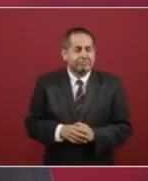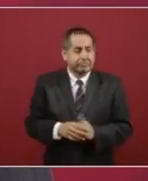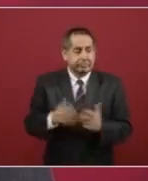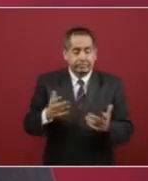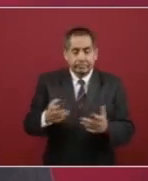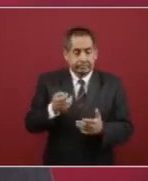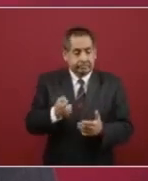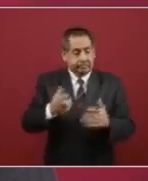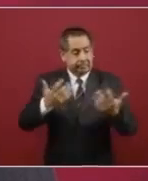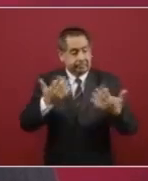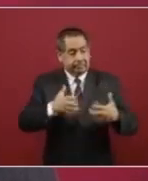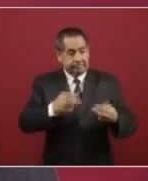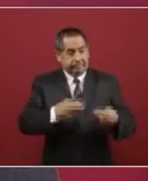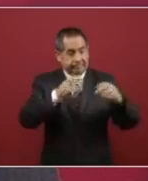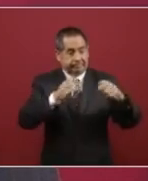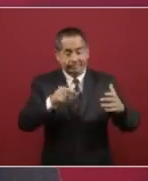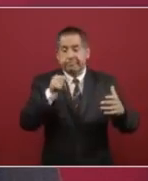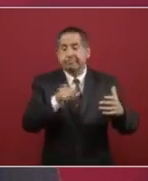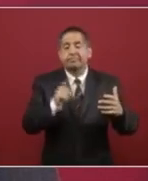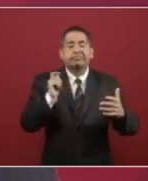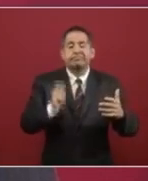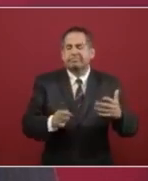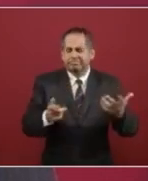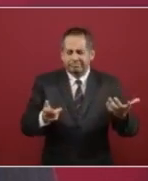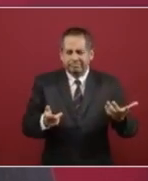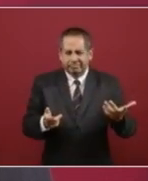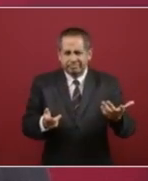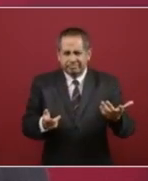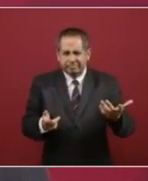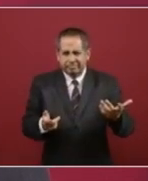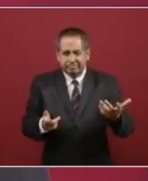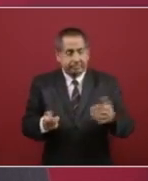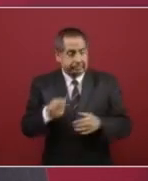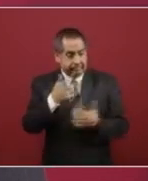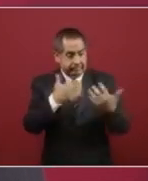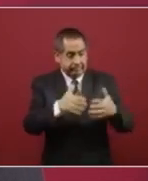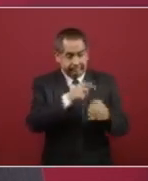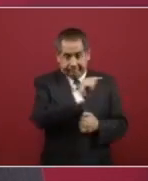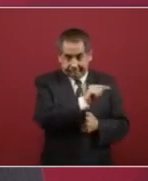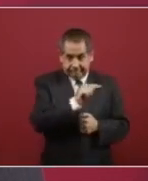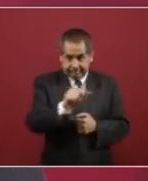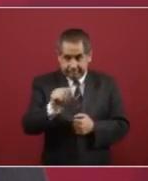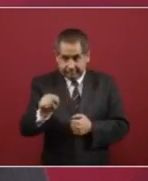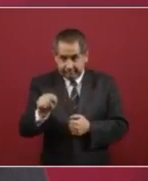estas empresas son las que tienen